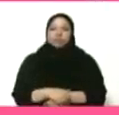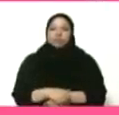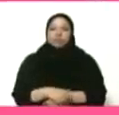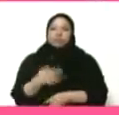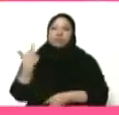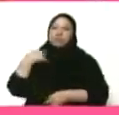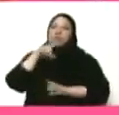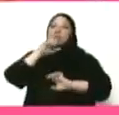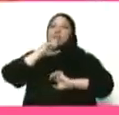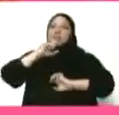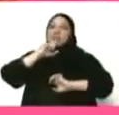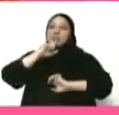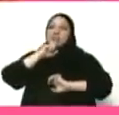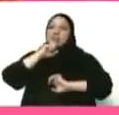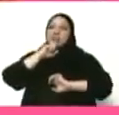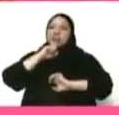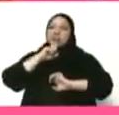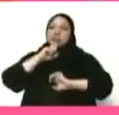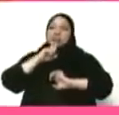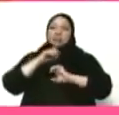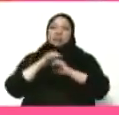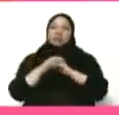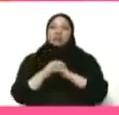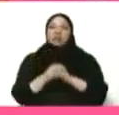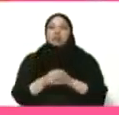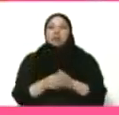mucho más costosas.